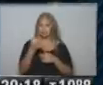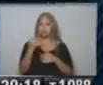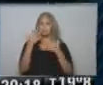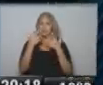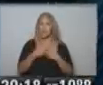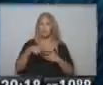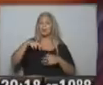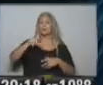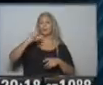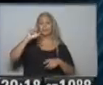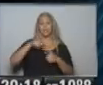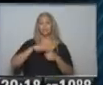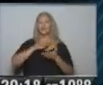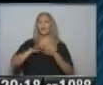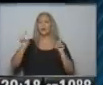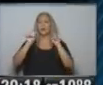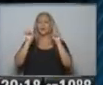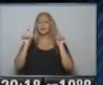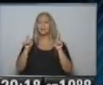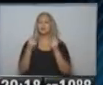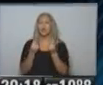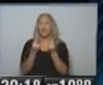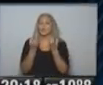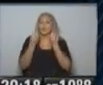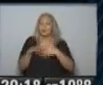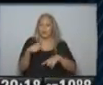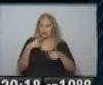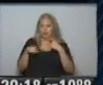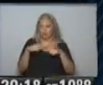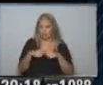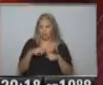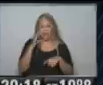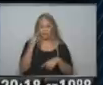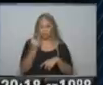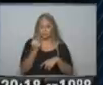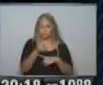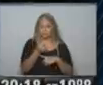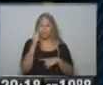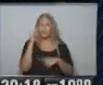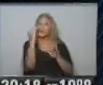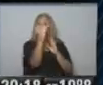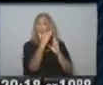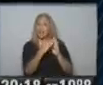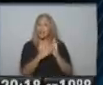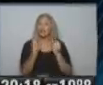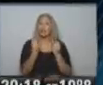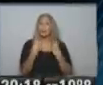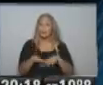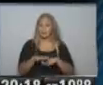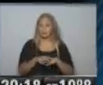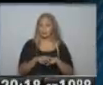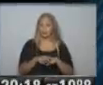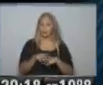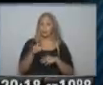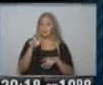programa Procrear. Una nueva pregunta, ¿cómo se inicia el trámite? Una cuestión central a la hora justamente de comenzarlo.